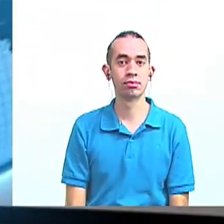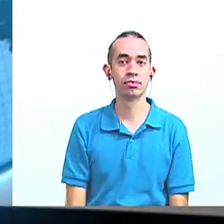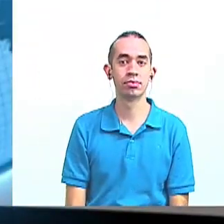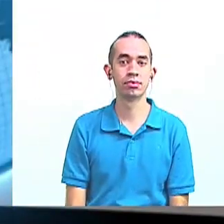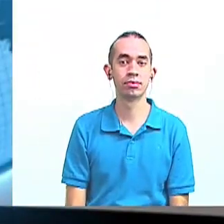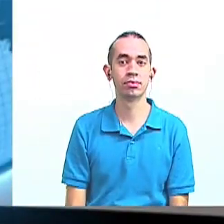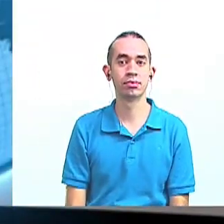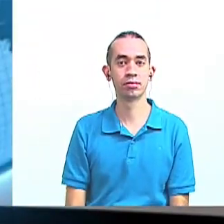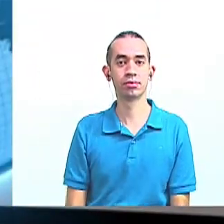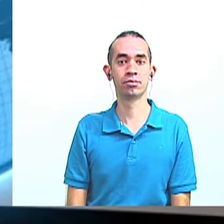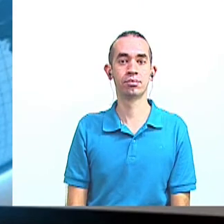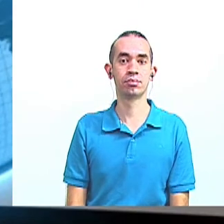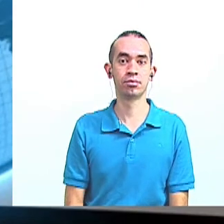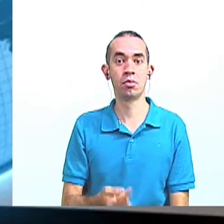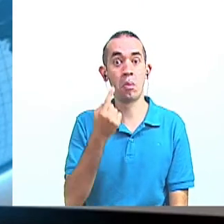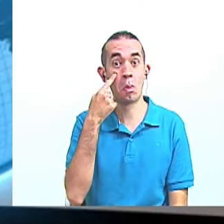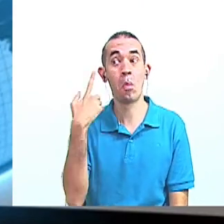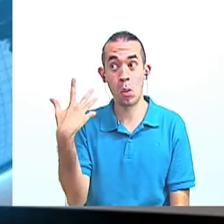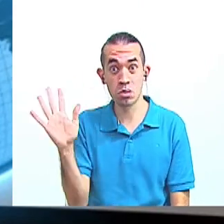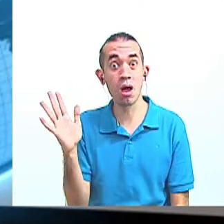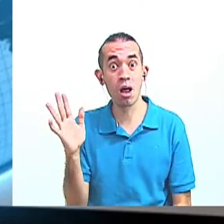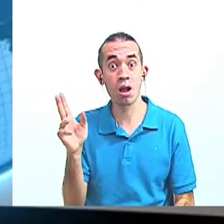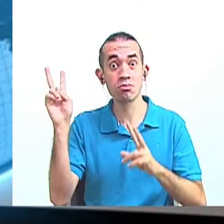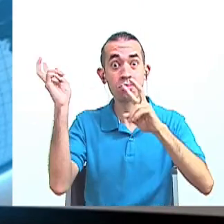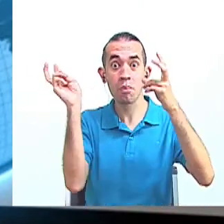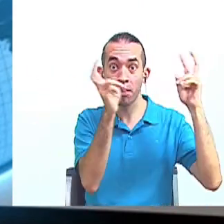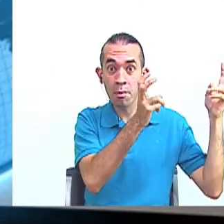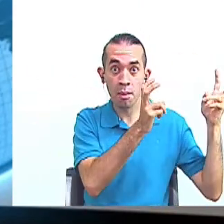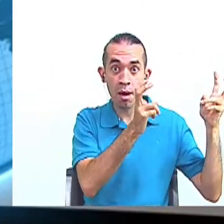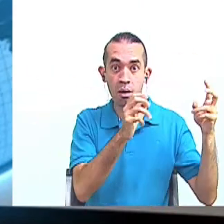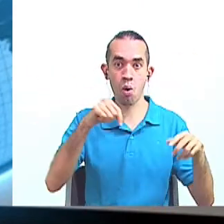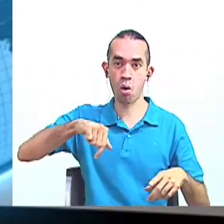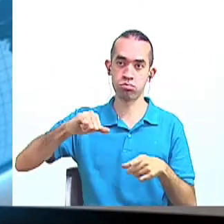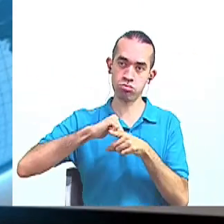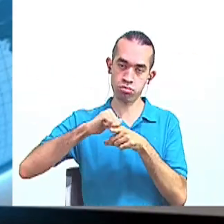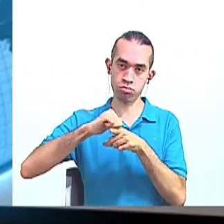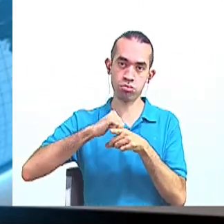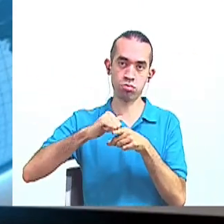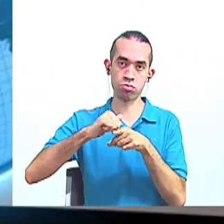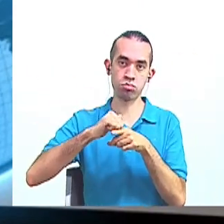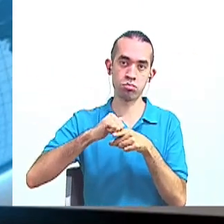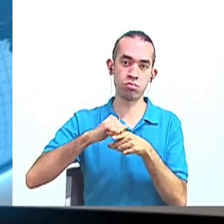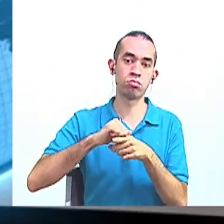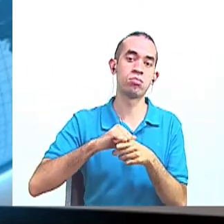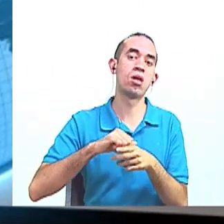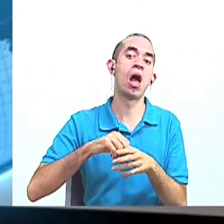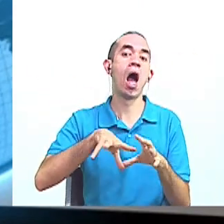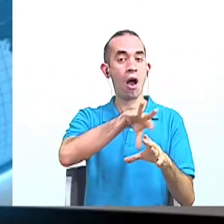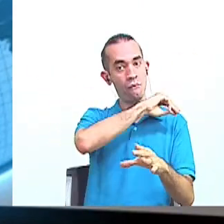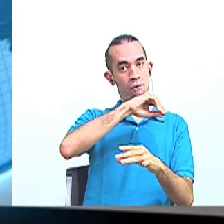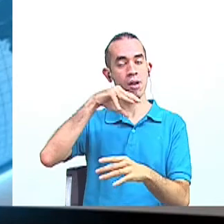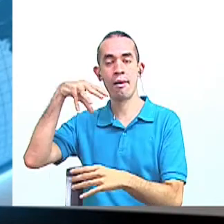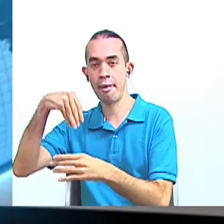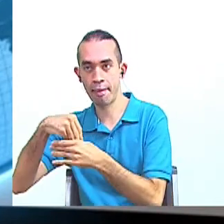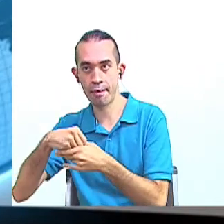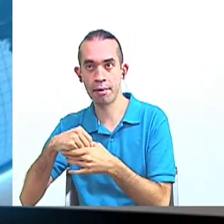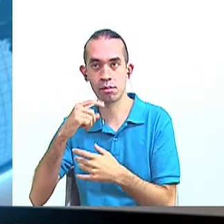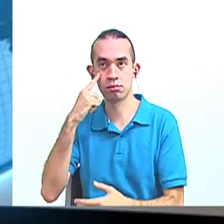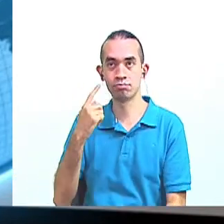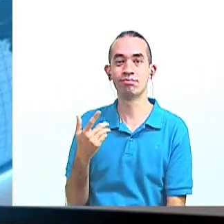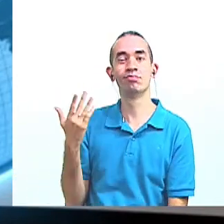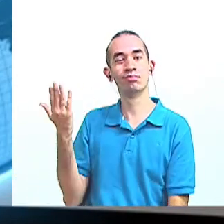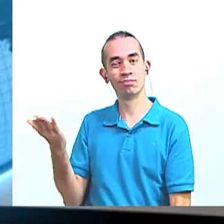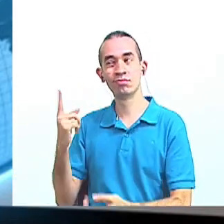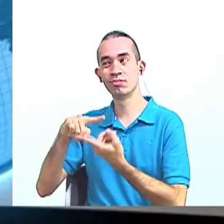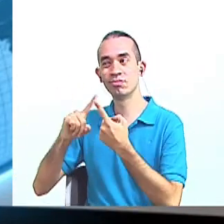Bueno, parte de nuestros titulares, los antecedentes que vamos a repasar hoy, externos e internos. Ya está con nosotros un